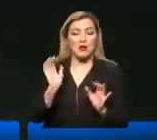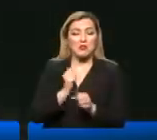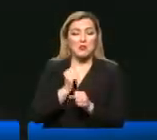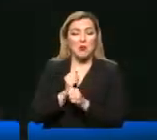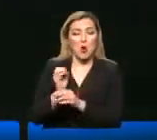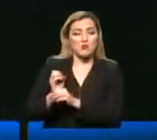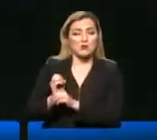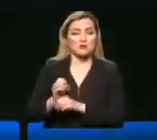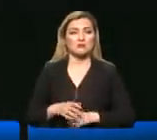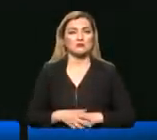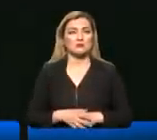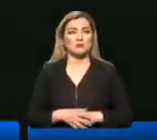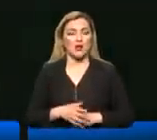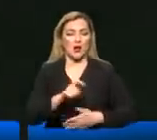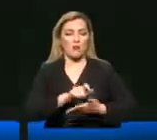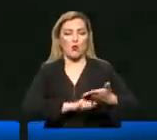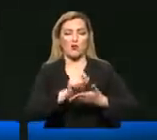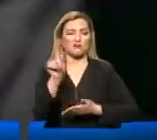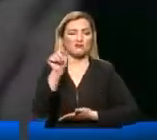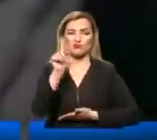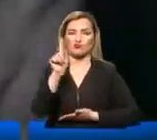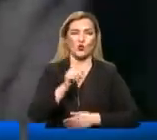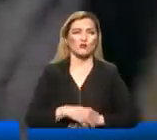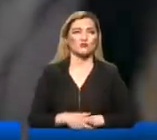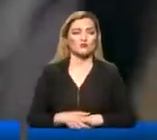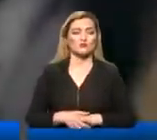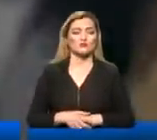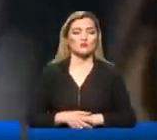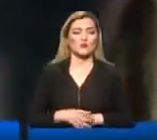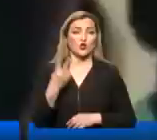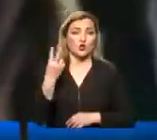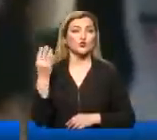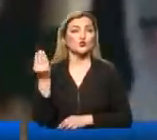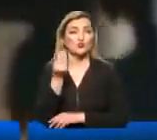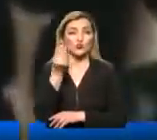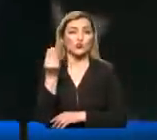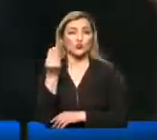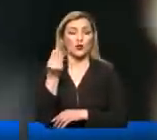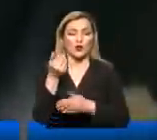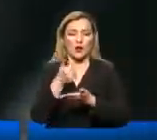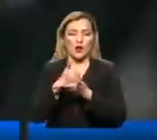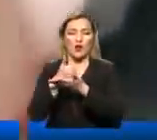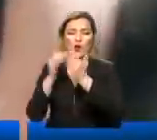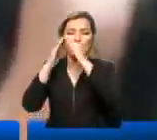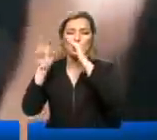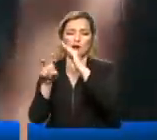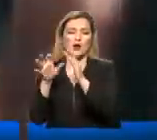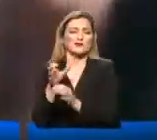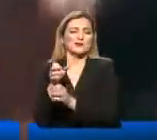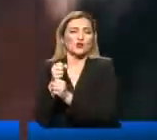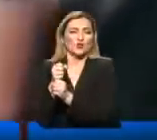pero tampoco habría consentido que se dé este tipo de actos. Ella, al igual que las adolescentes, ya se encuentran ahora en un lugar